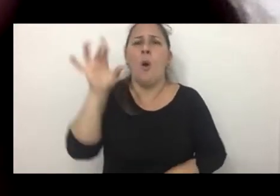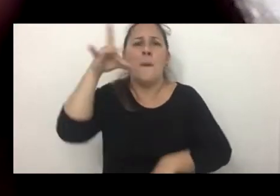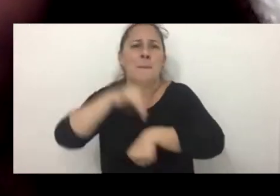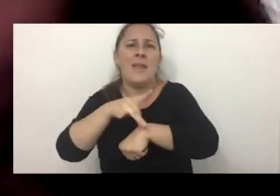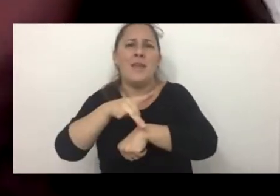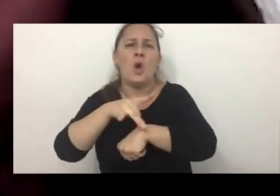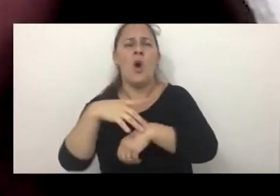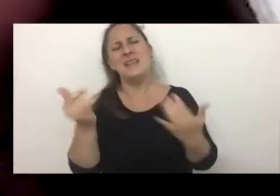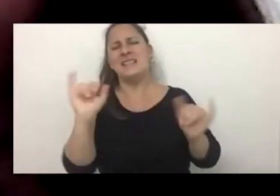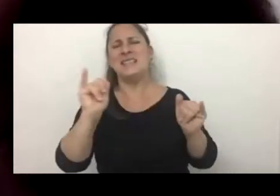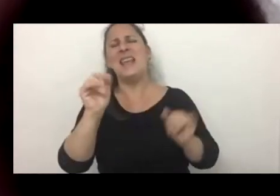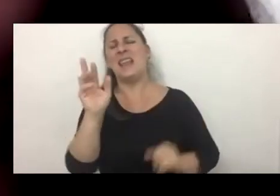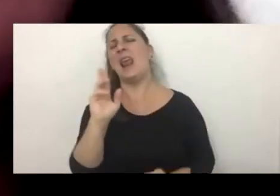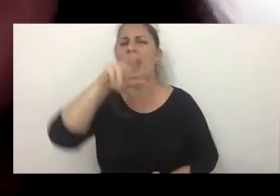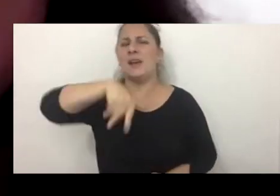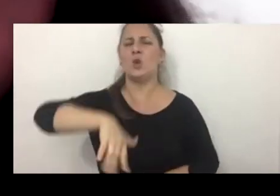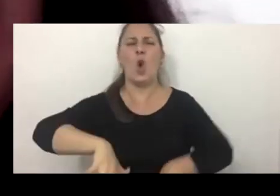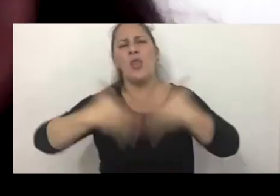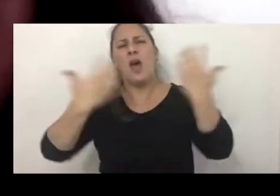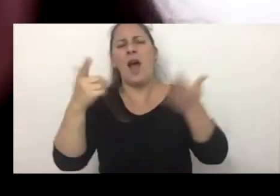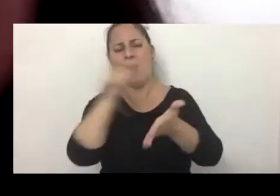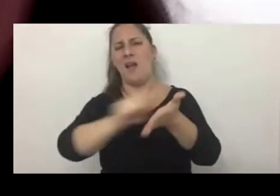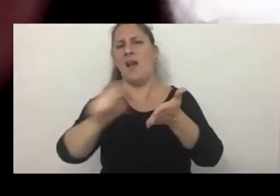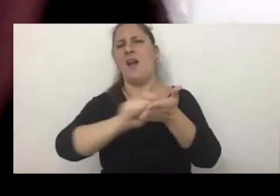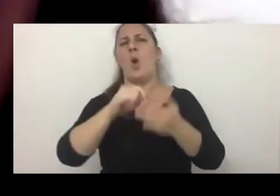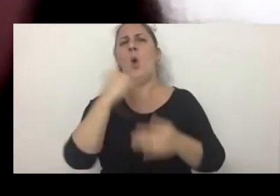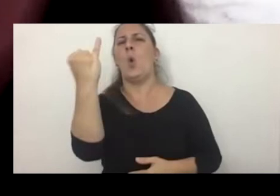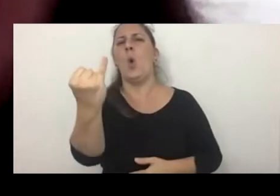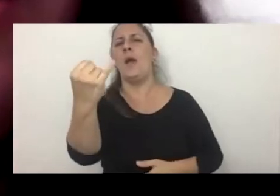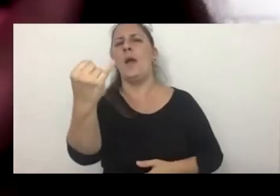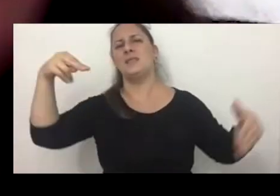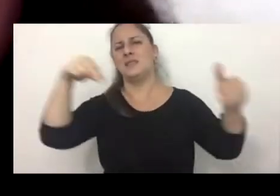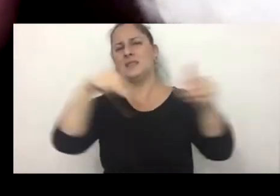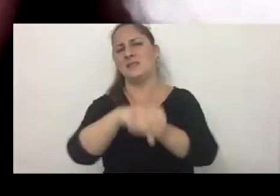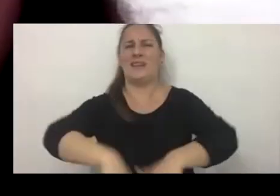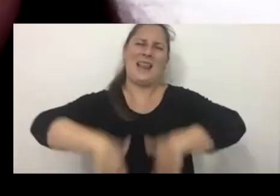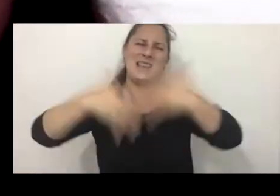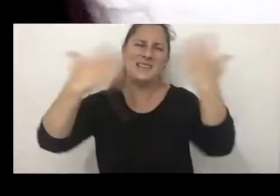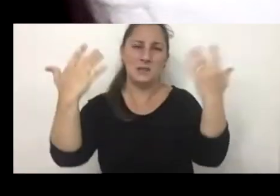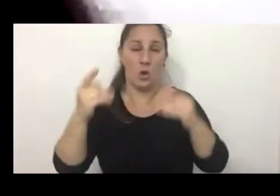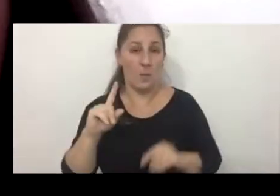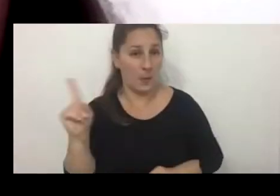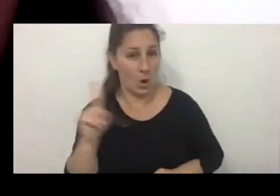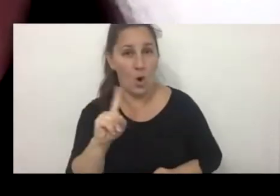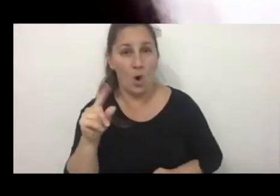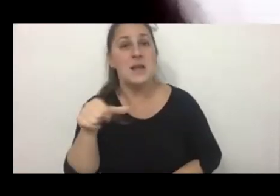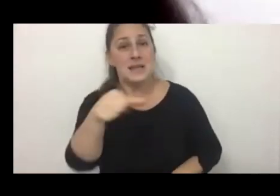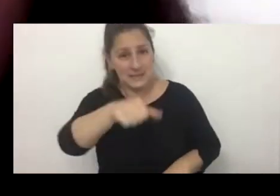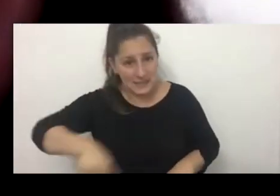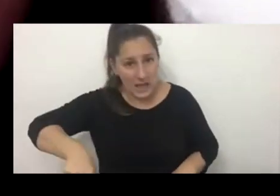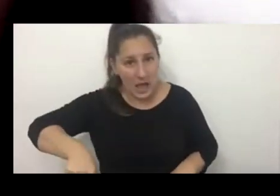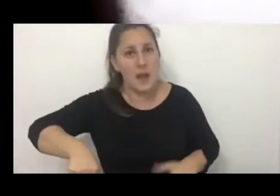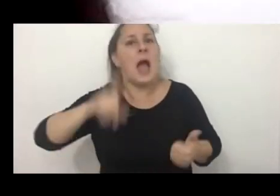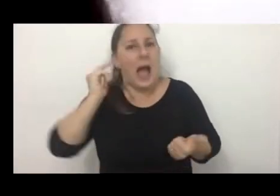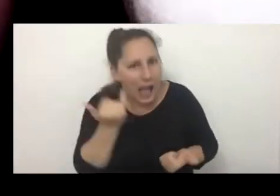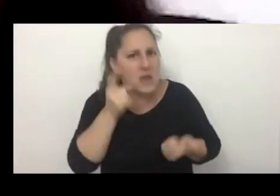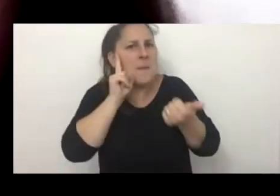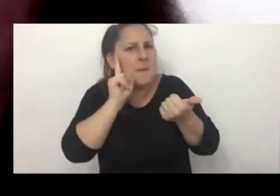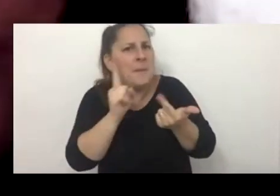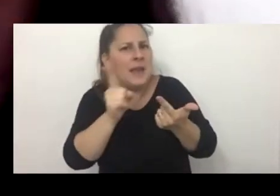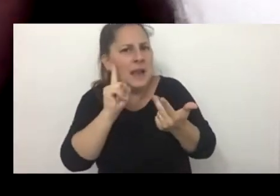explicar Virgi ahora, cuando hablamos de derechos a la hora de nacer y de parir, la cesárea electiva por elección materna también es